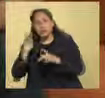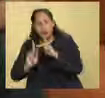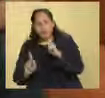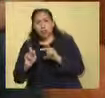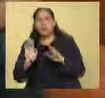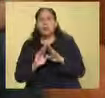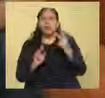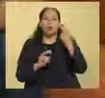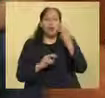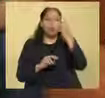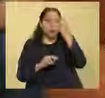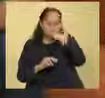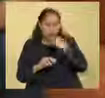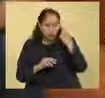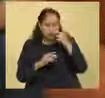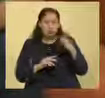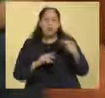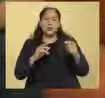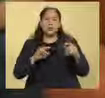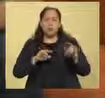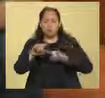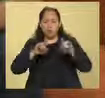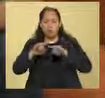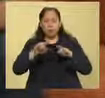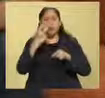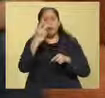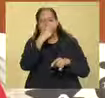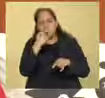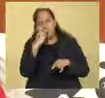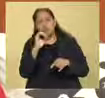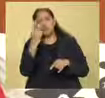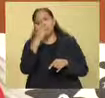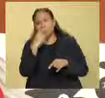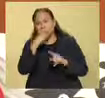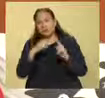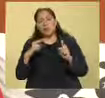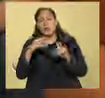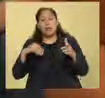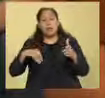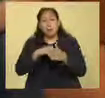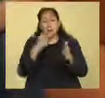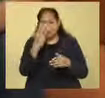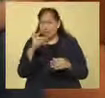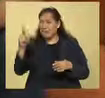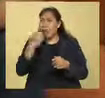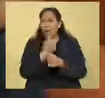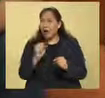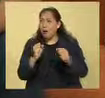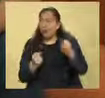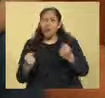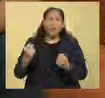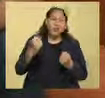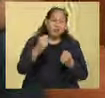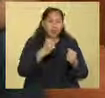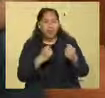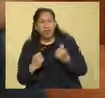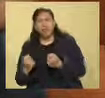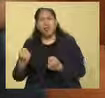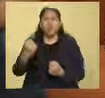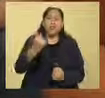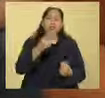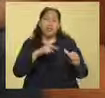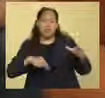menos entre 2 y 3 horas entre dos horas y medio nunca hemos llegado al límite no te aburre dar nada nada nada muchos piensan que